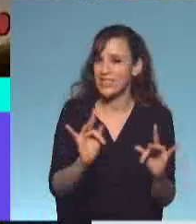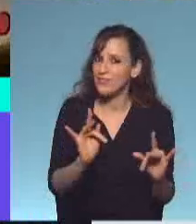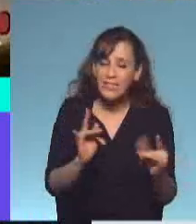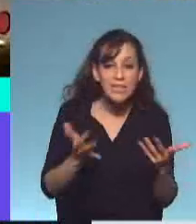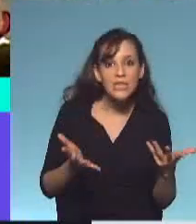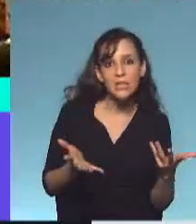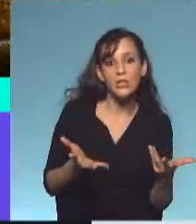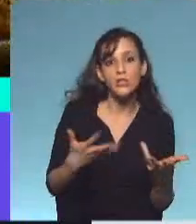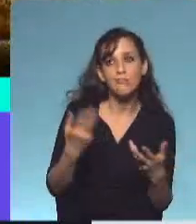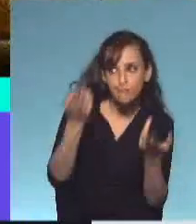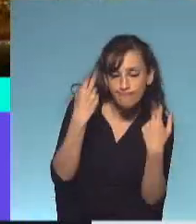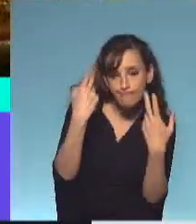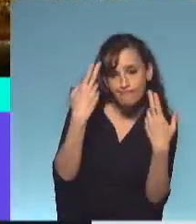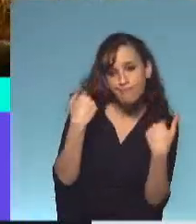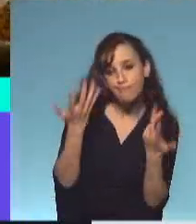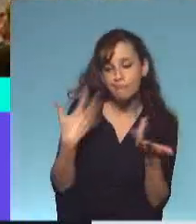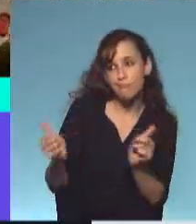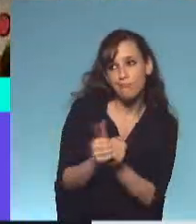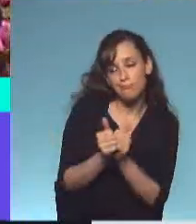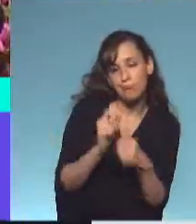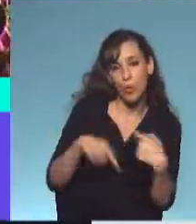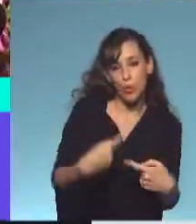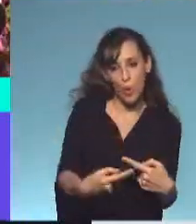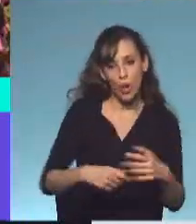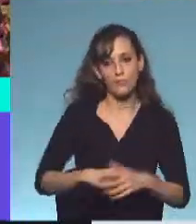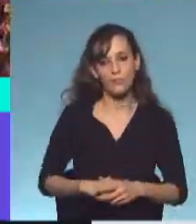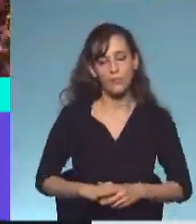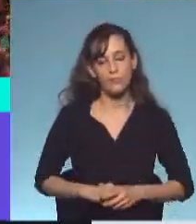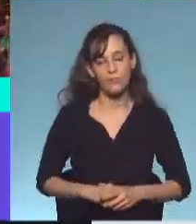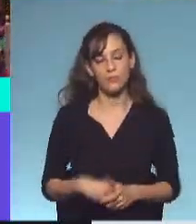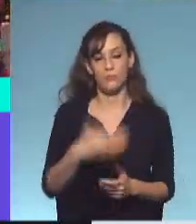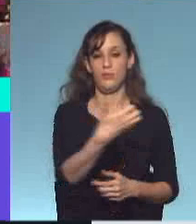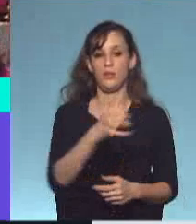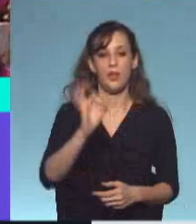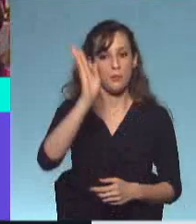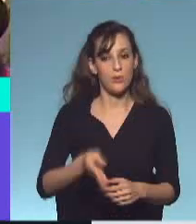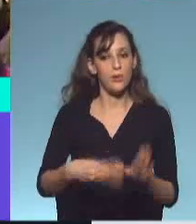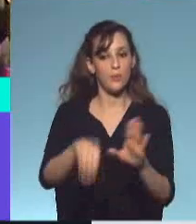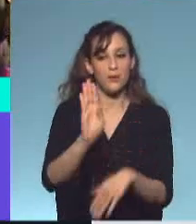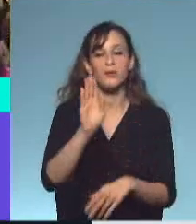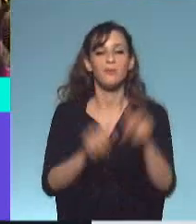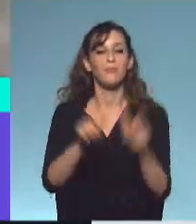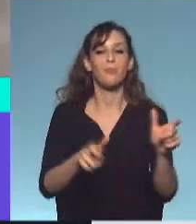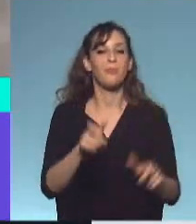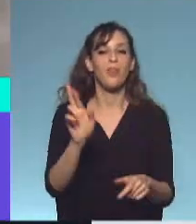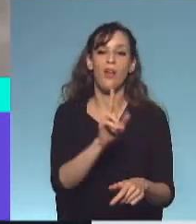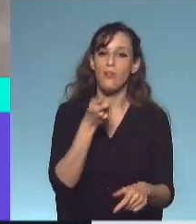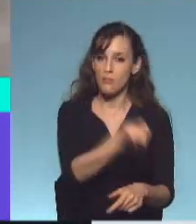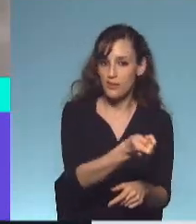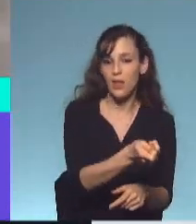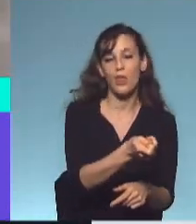tóxica que encontramos en muchos de los casos más del 60% de los casos de suicidios se dan